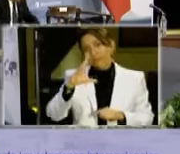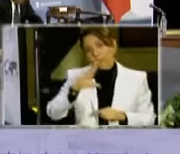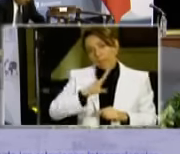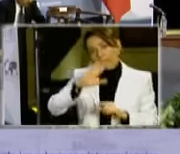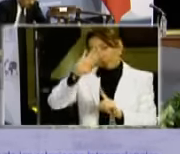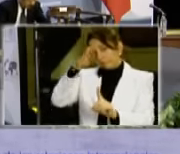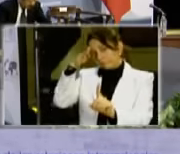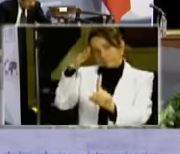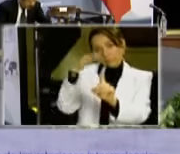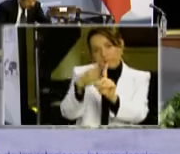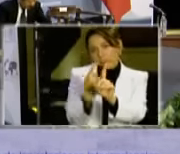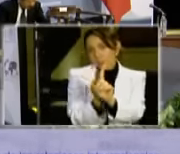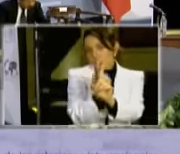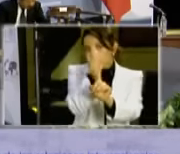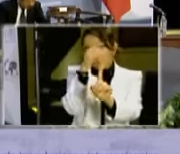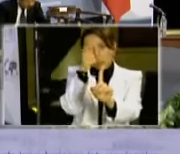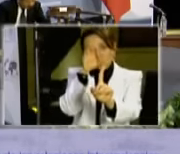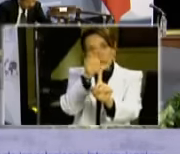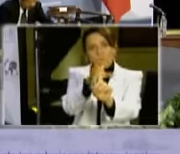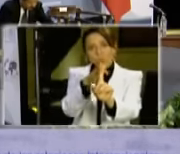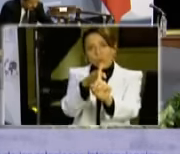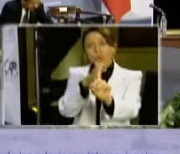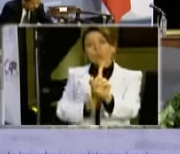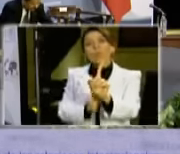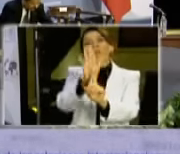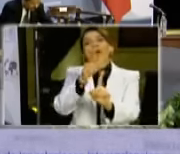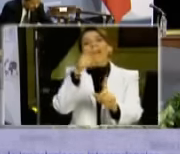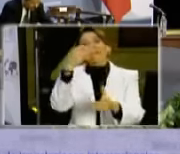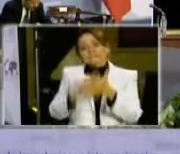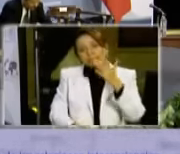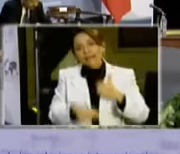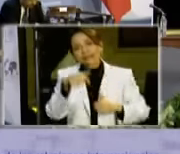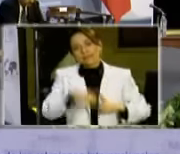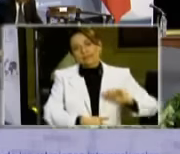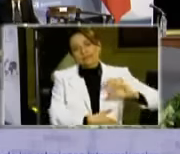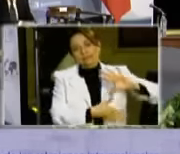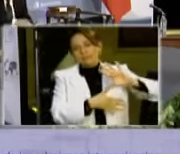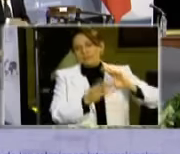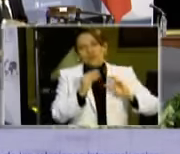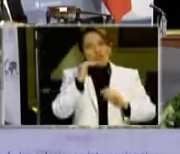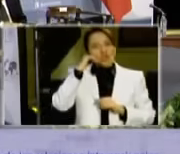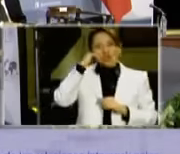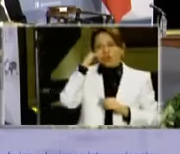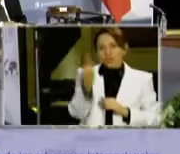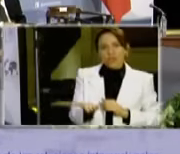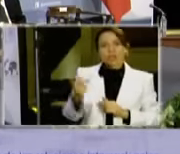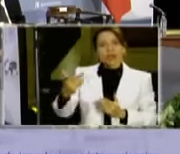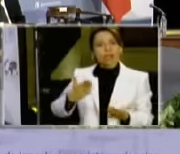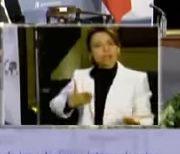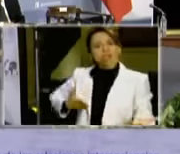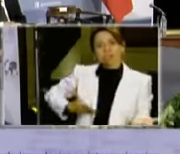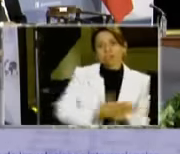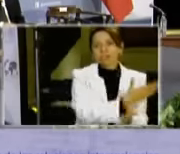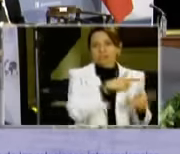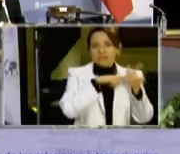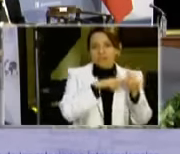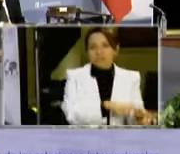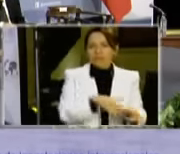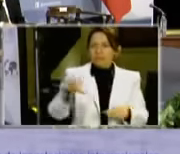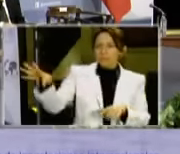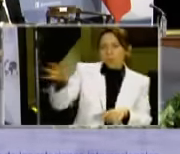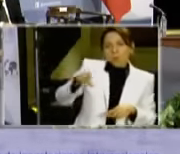que el hemisferio occidental sea alcanzado por las guerras y los conflictos que afectan a otras regiones del